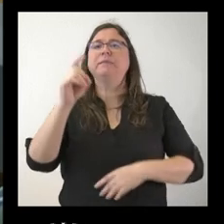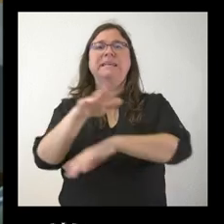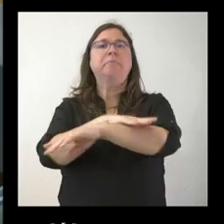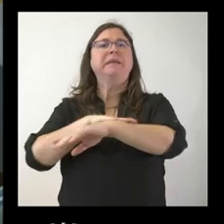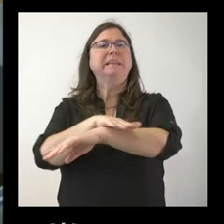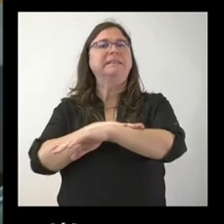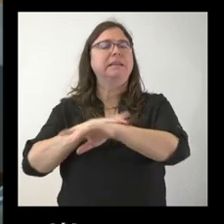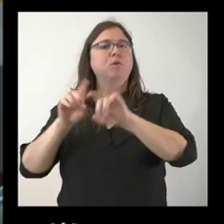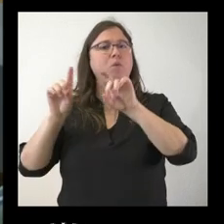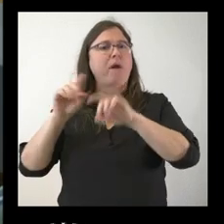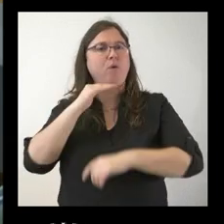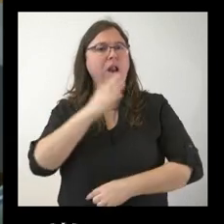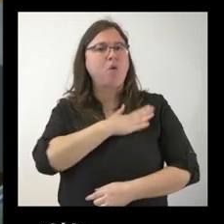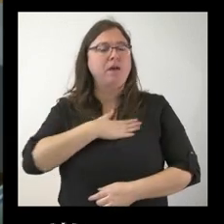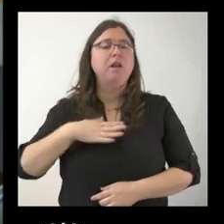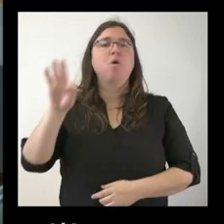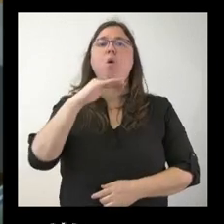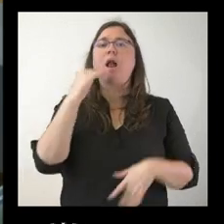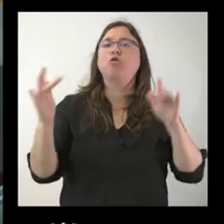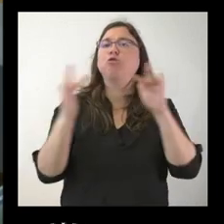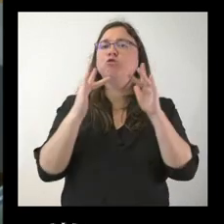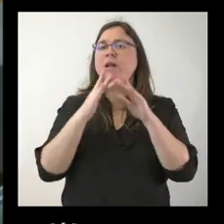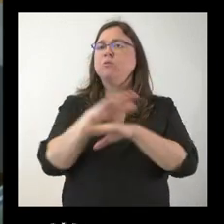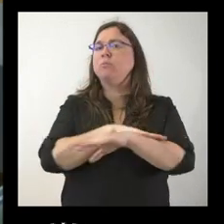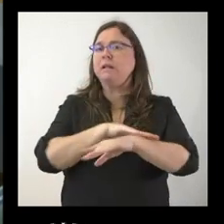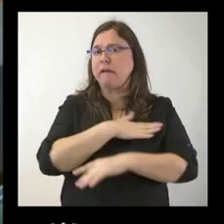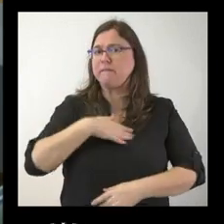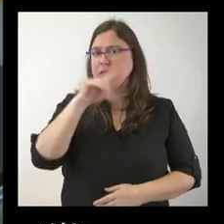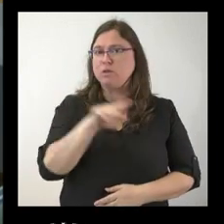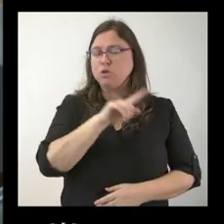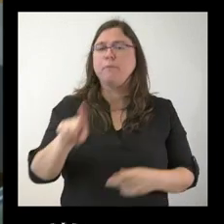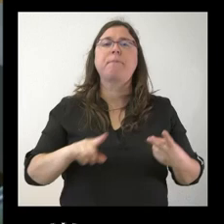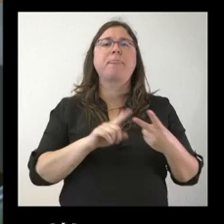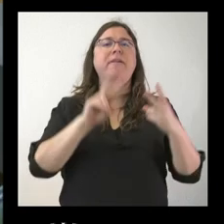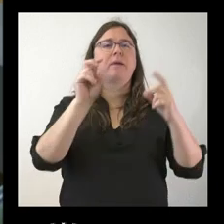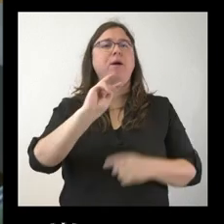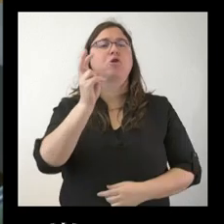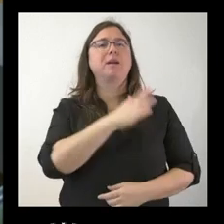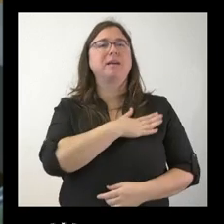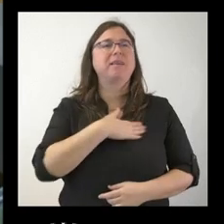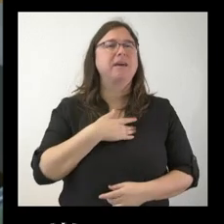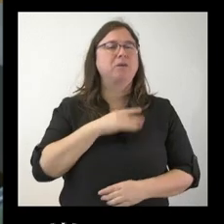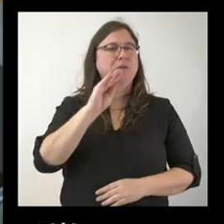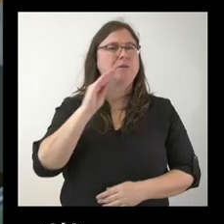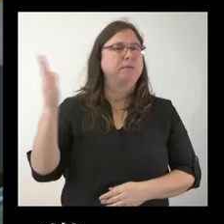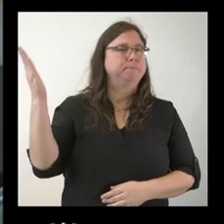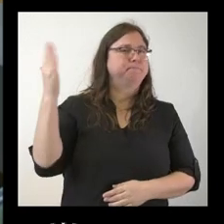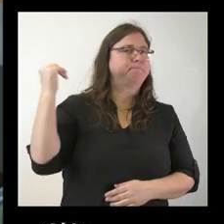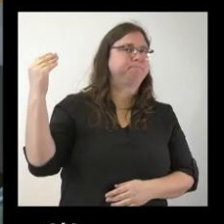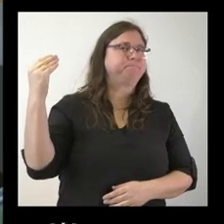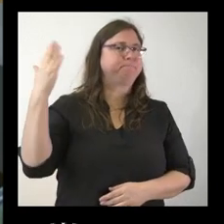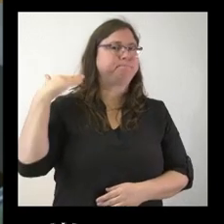Educación en este caso o ponerse en contacto con ellos de alguna manera y sobre Otro aspecto quería preguntarle sobre el requerimiento de